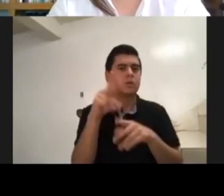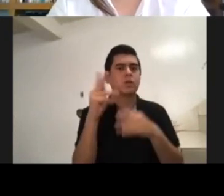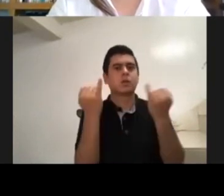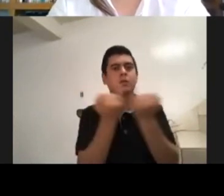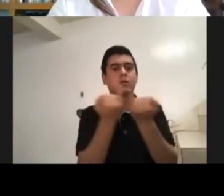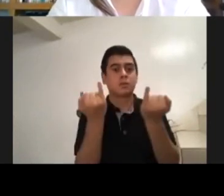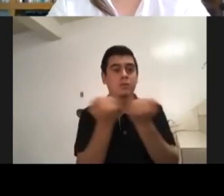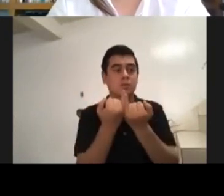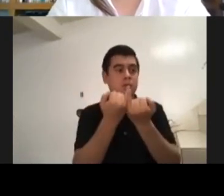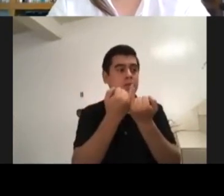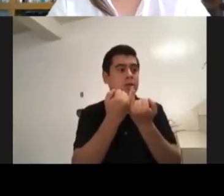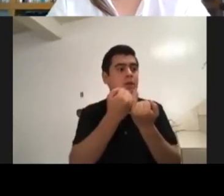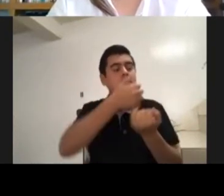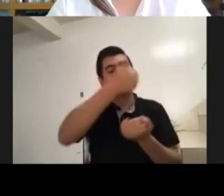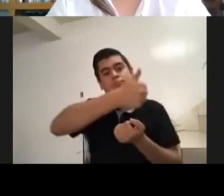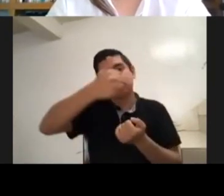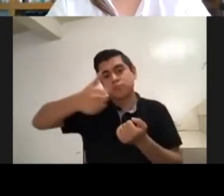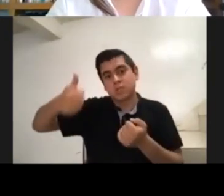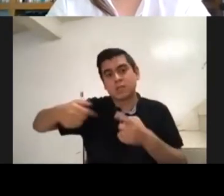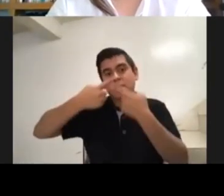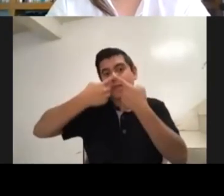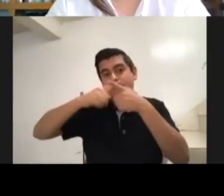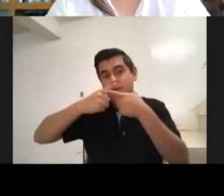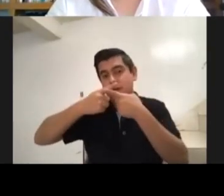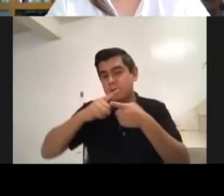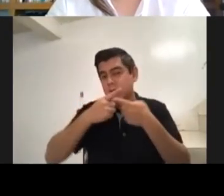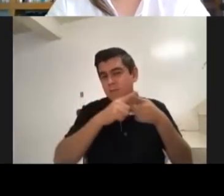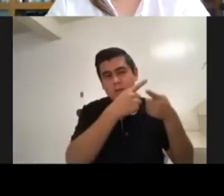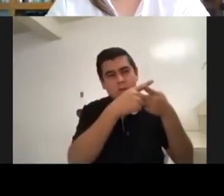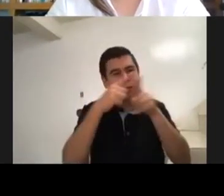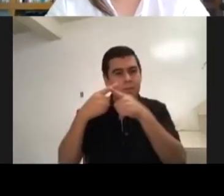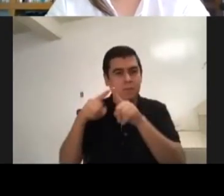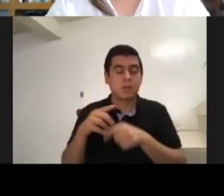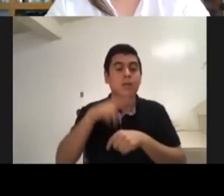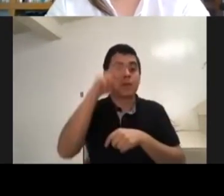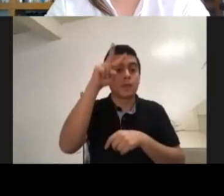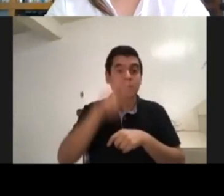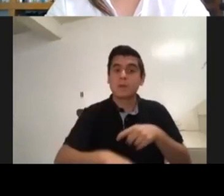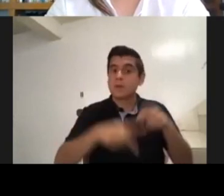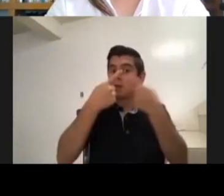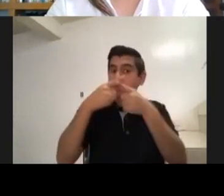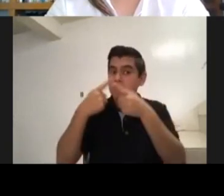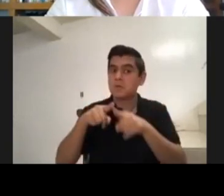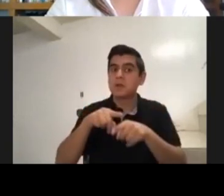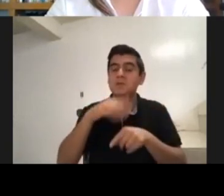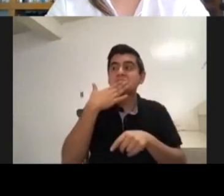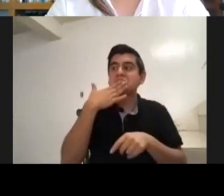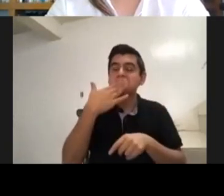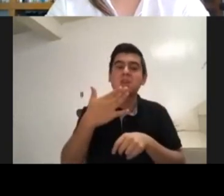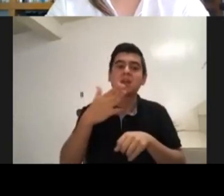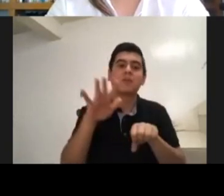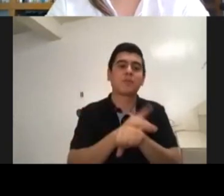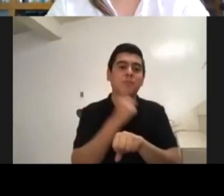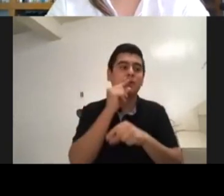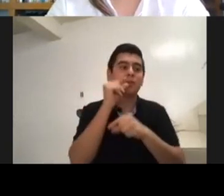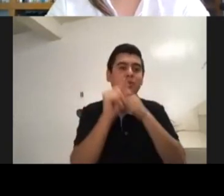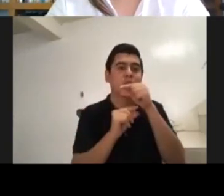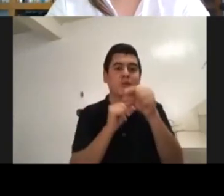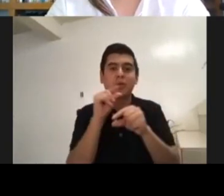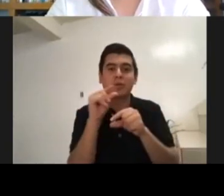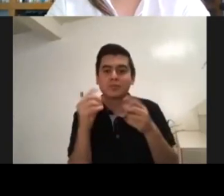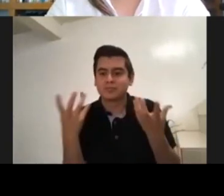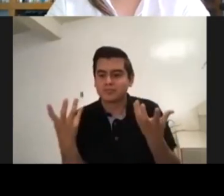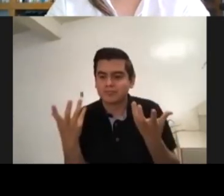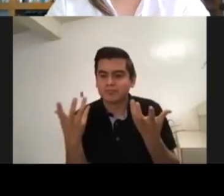diversidad tiene que verse como una ventaja pedagógica. El hecho de incorporar y de hacernos conscientes de